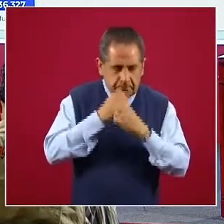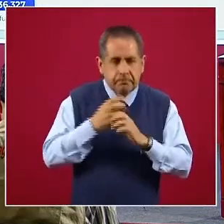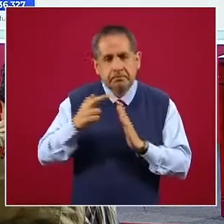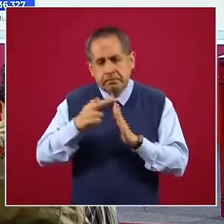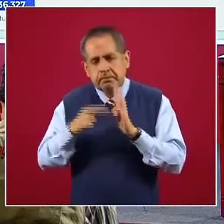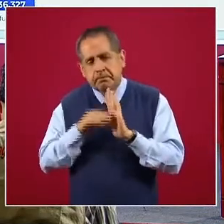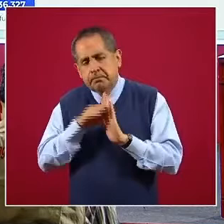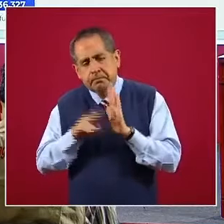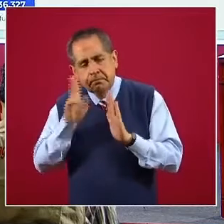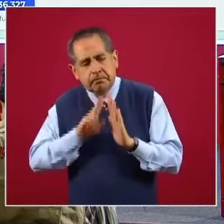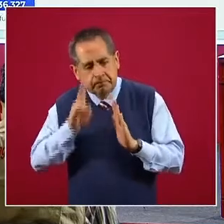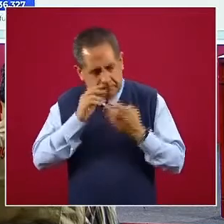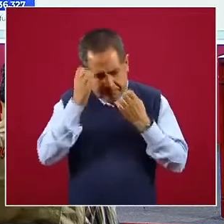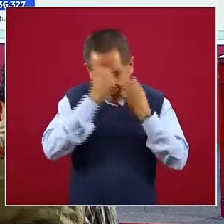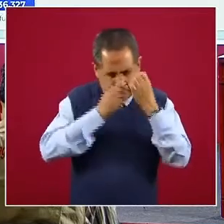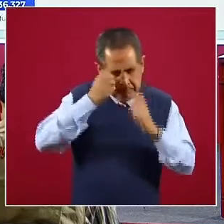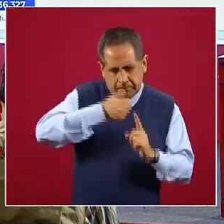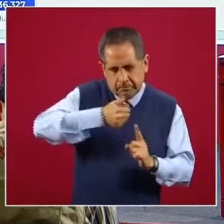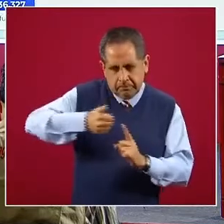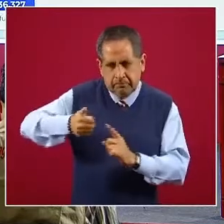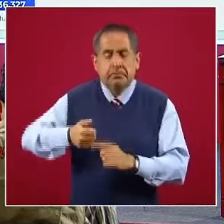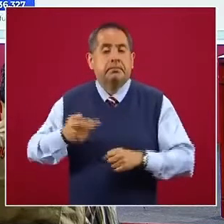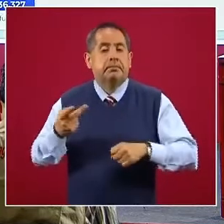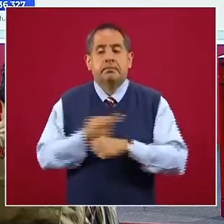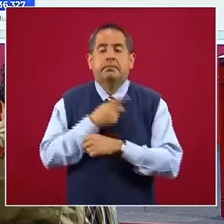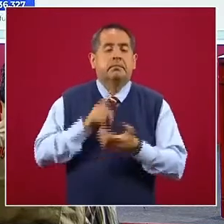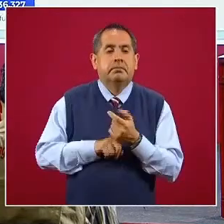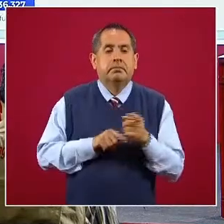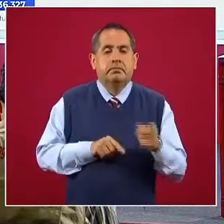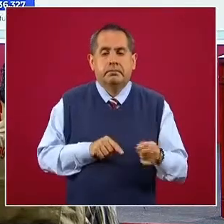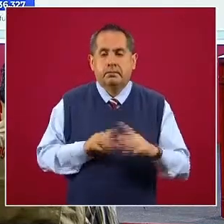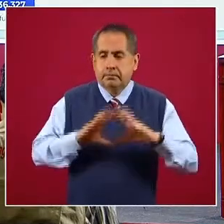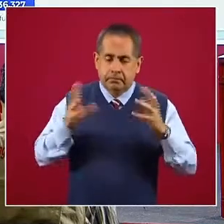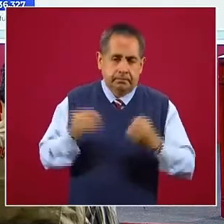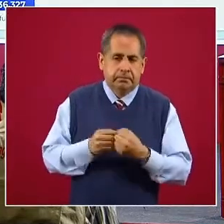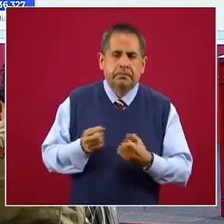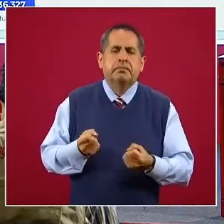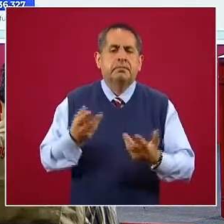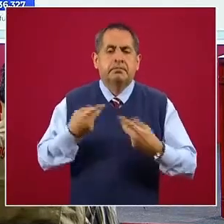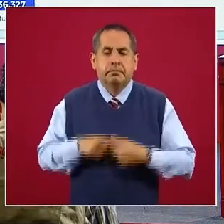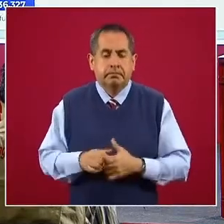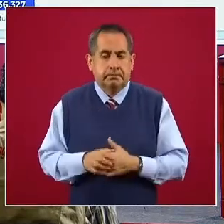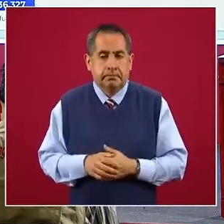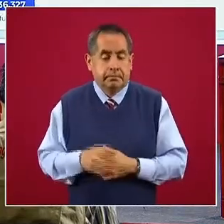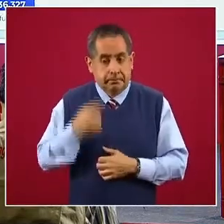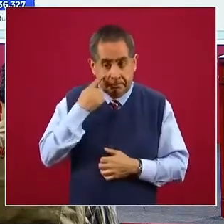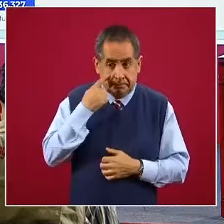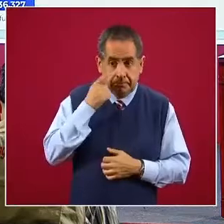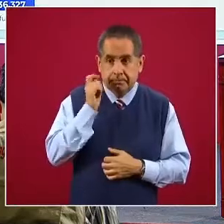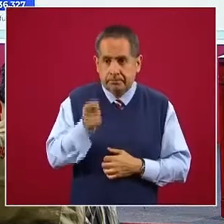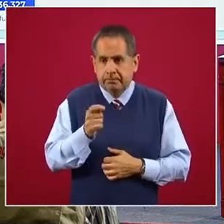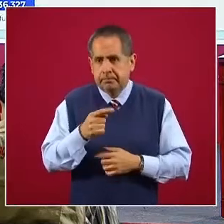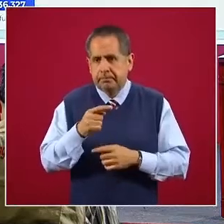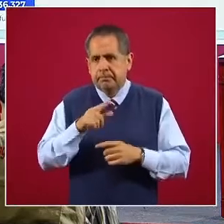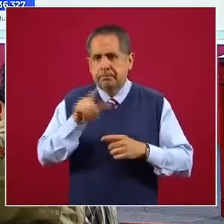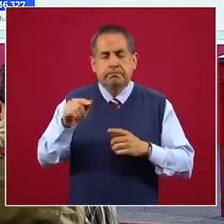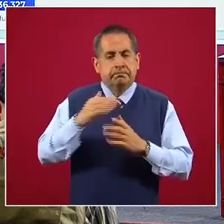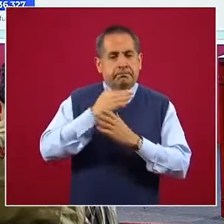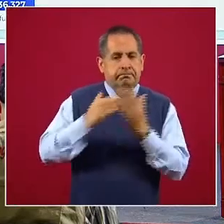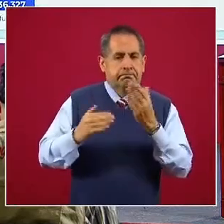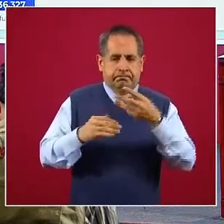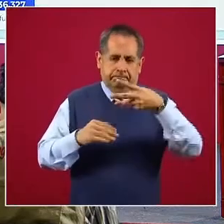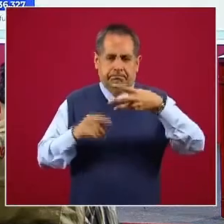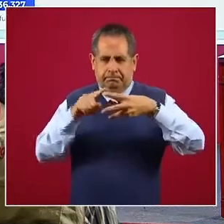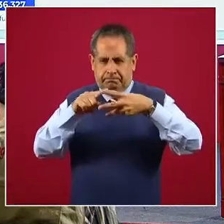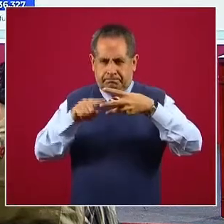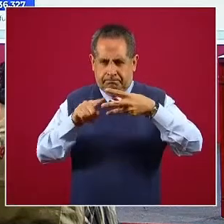un protocolo y son estudiados. Ahora, ¿qué pasa con este número grande de personas? Pues básicamente se dividen luego en